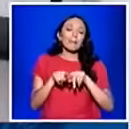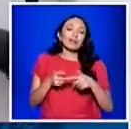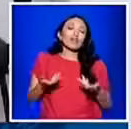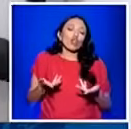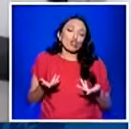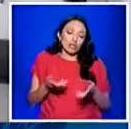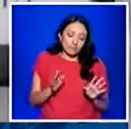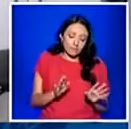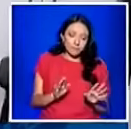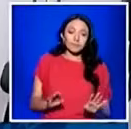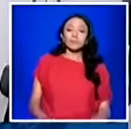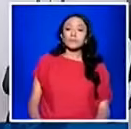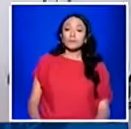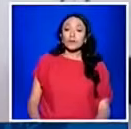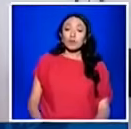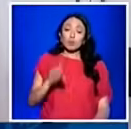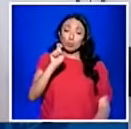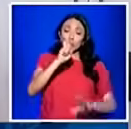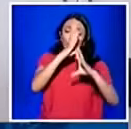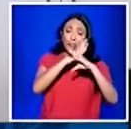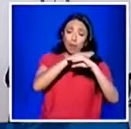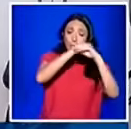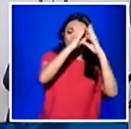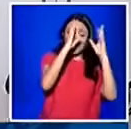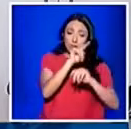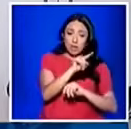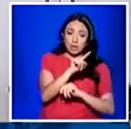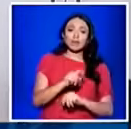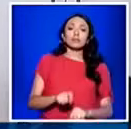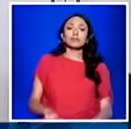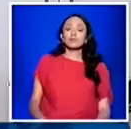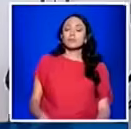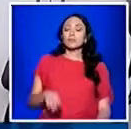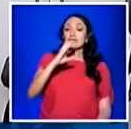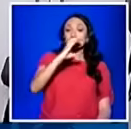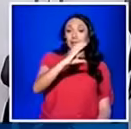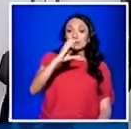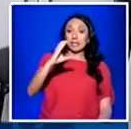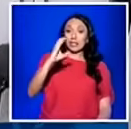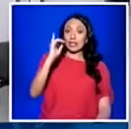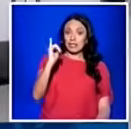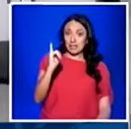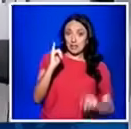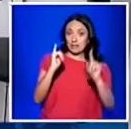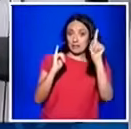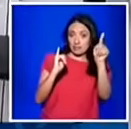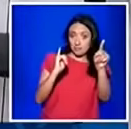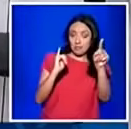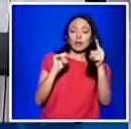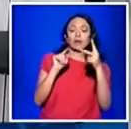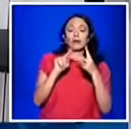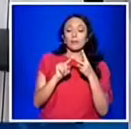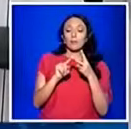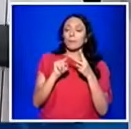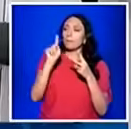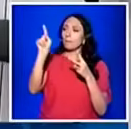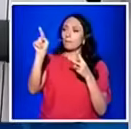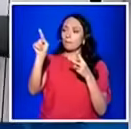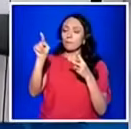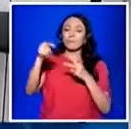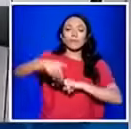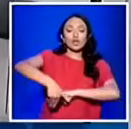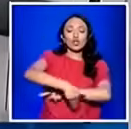esté. Hay diferentes puntos que se encuentran en la ciudad de Quito. Tenemos en el CCI, tenemos también un punto en la